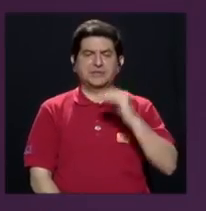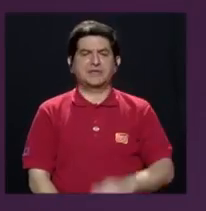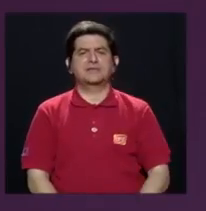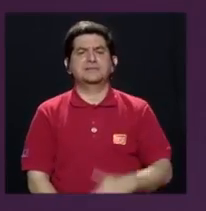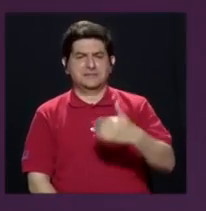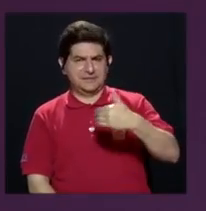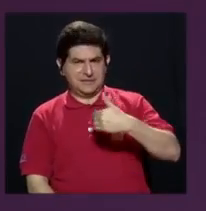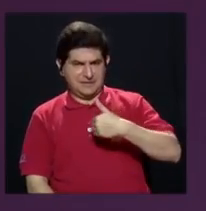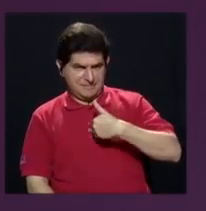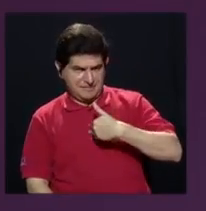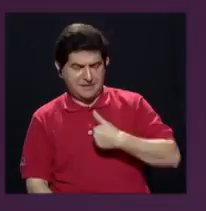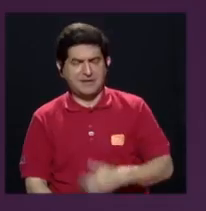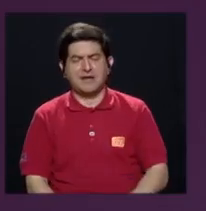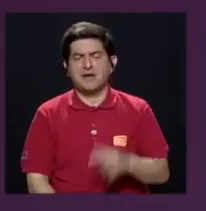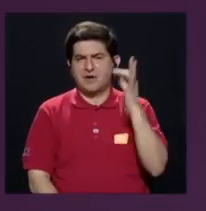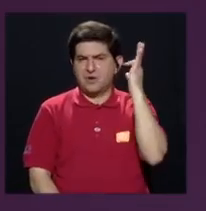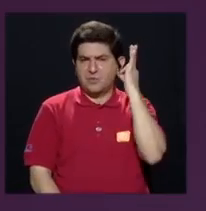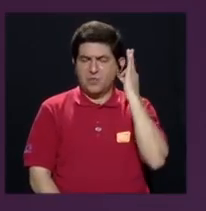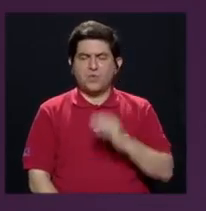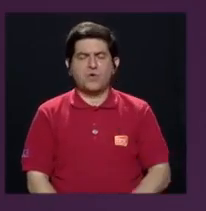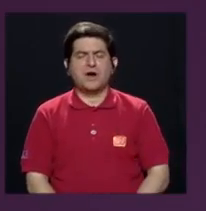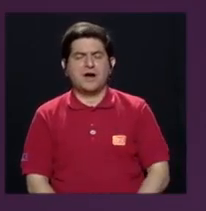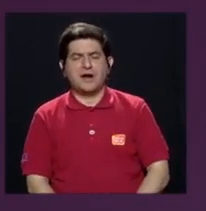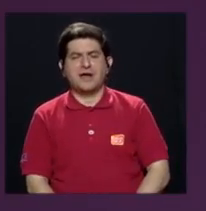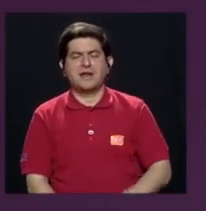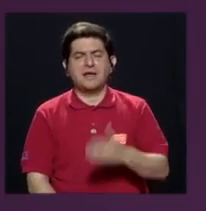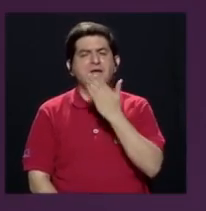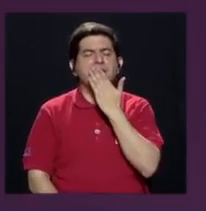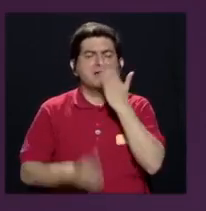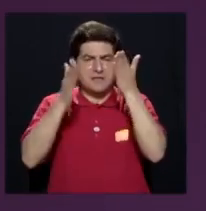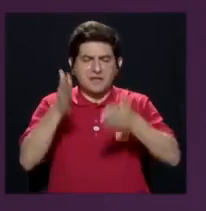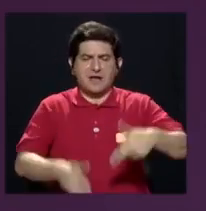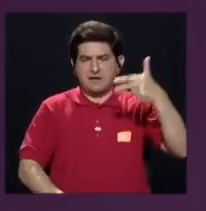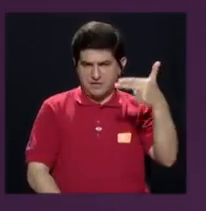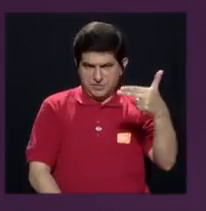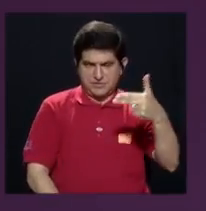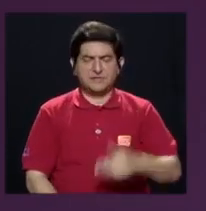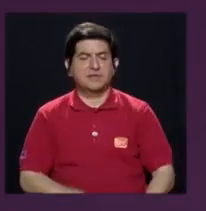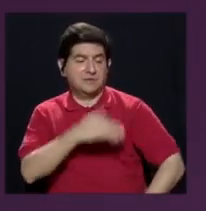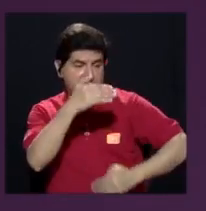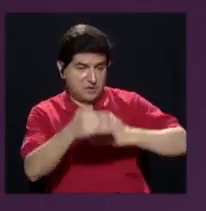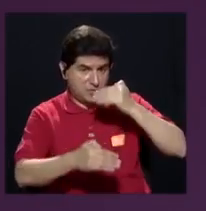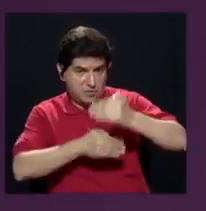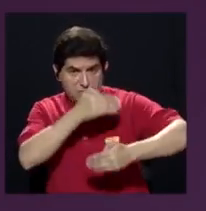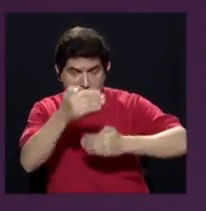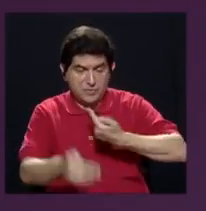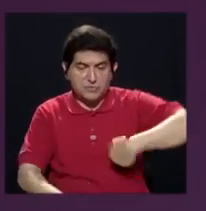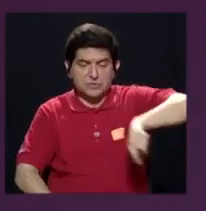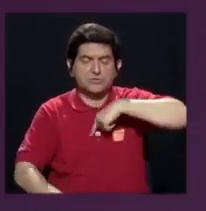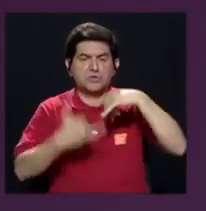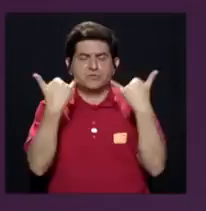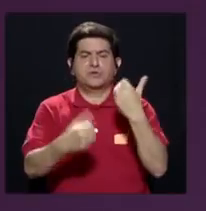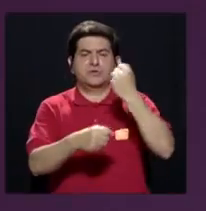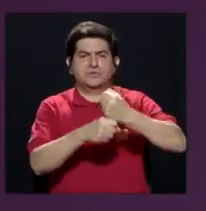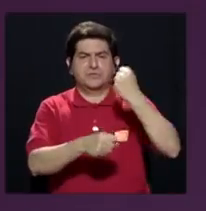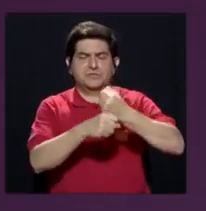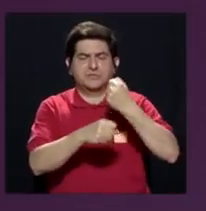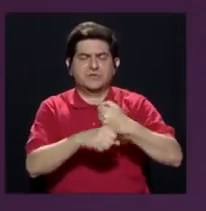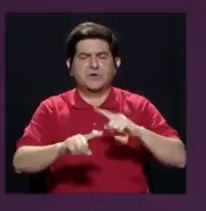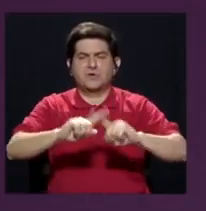tenido como mujer chinca mujer indígena en los procesos que hemos ya trabajado con